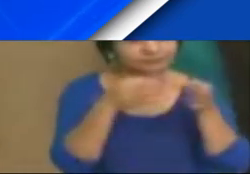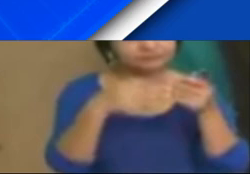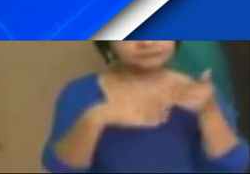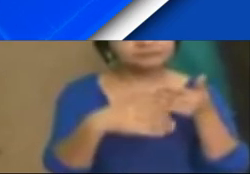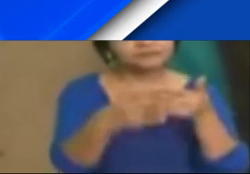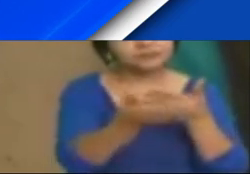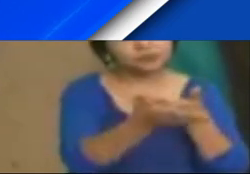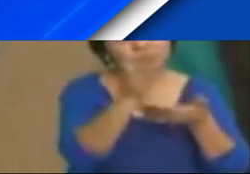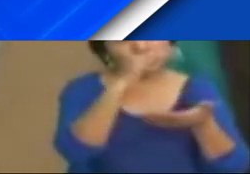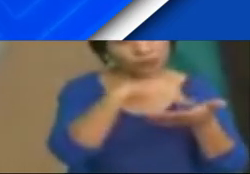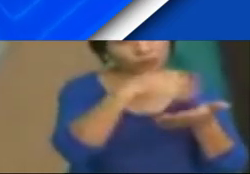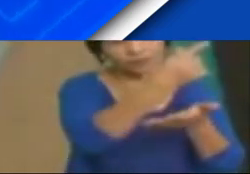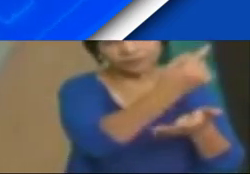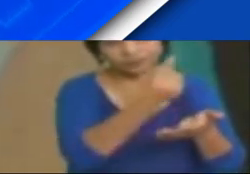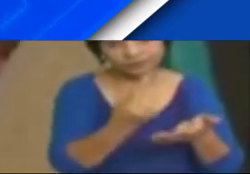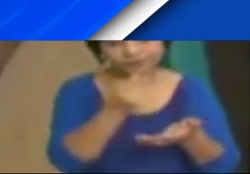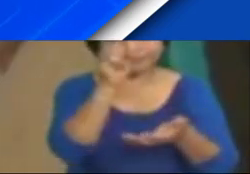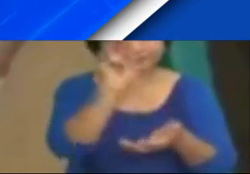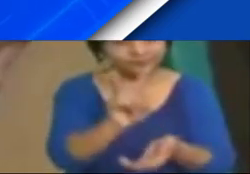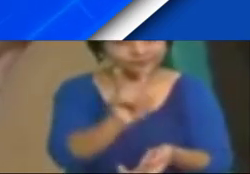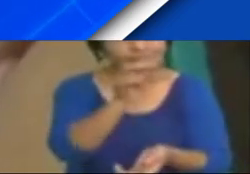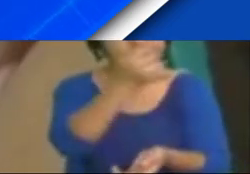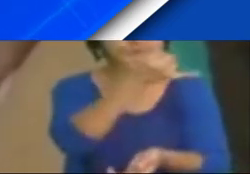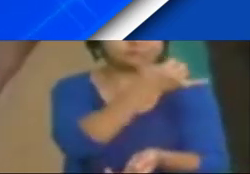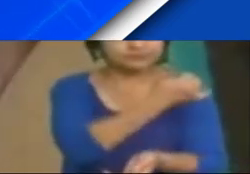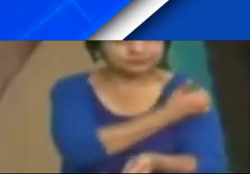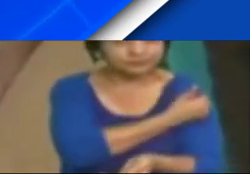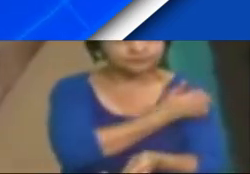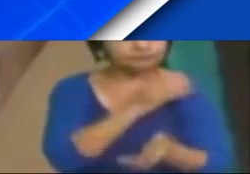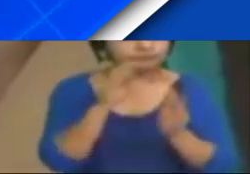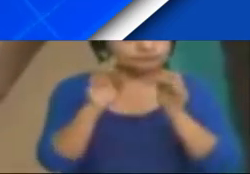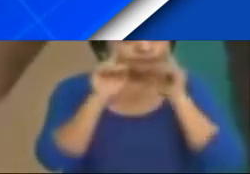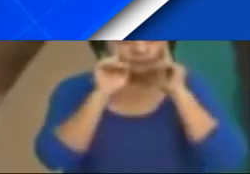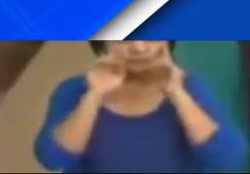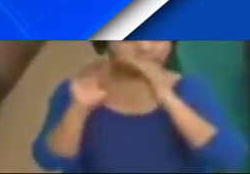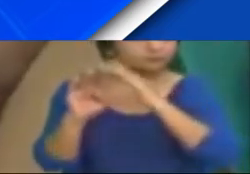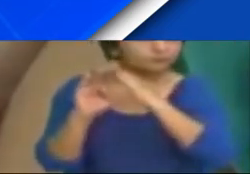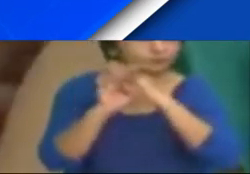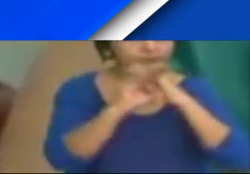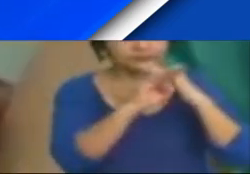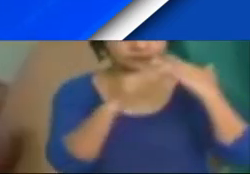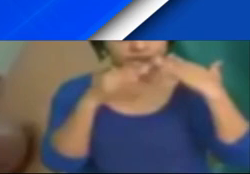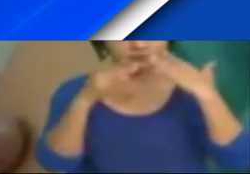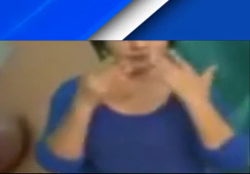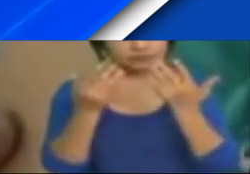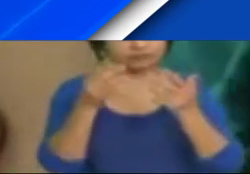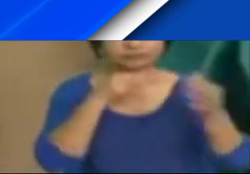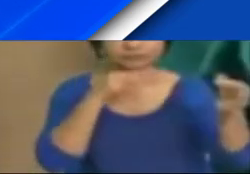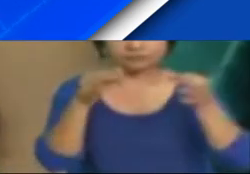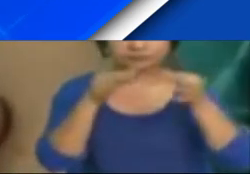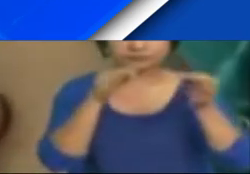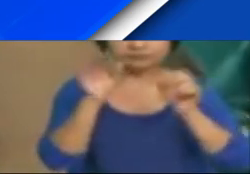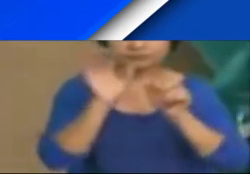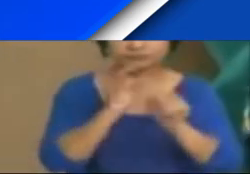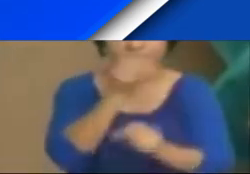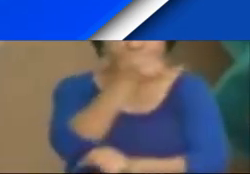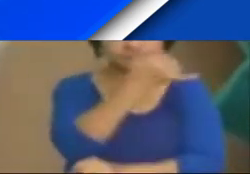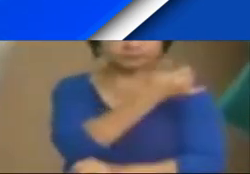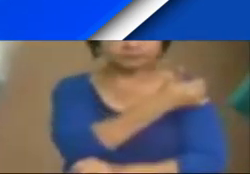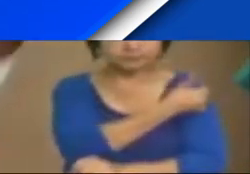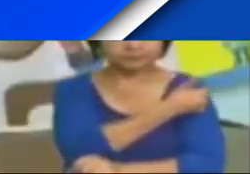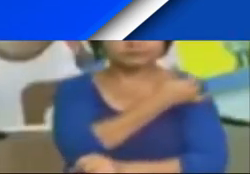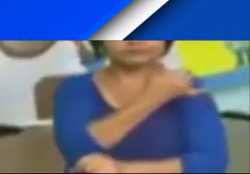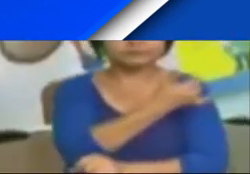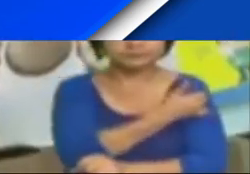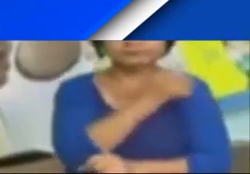esa es una de las razones por las cuales la vacunación para la COVID-19 se ha incrementado suficientemente en esas